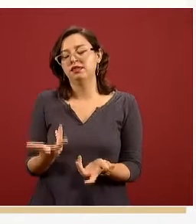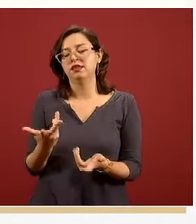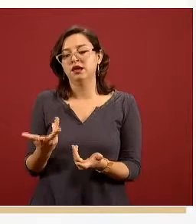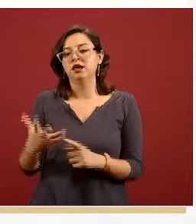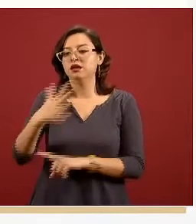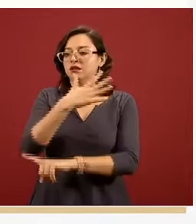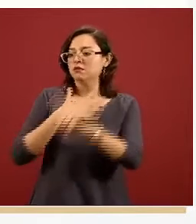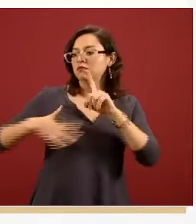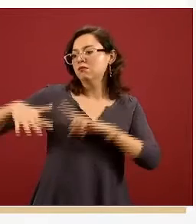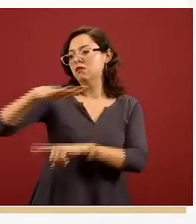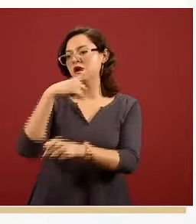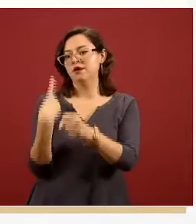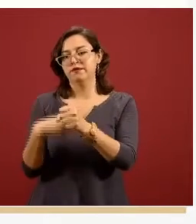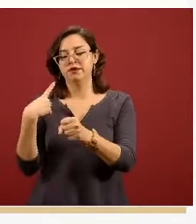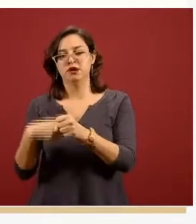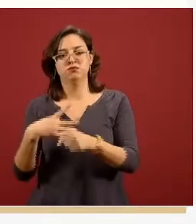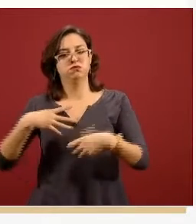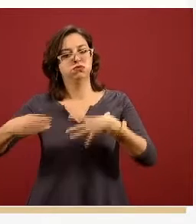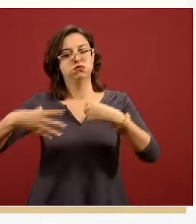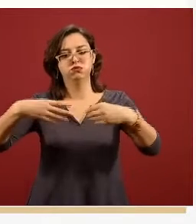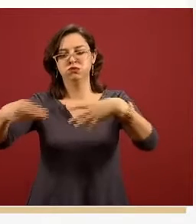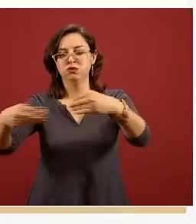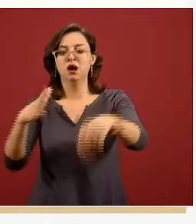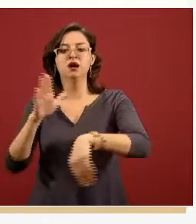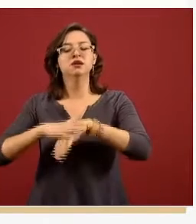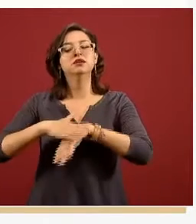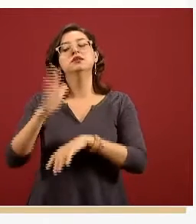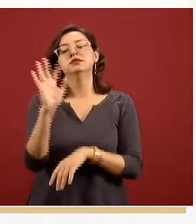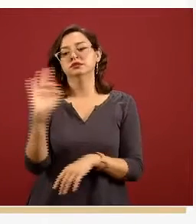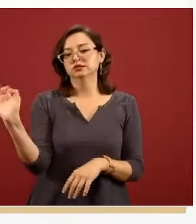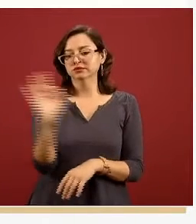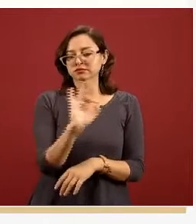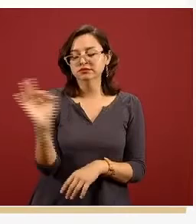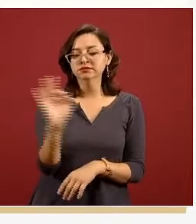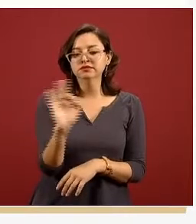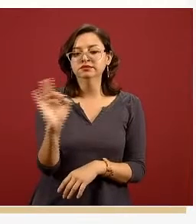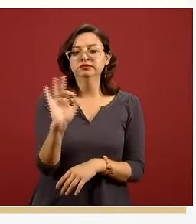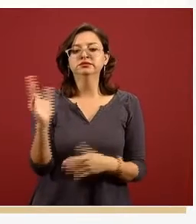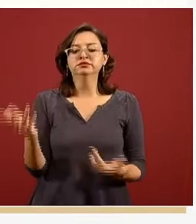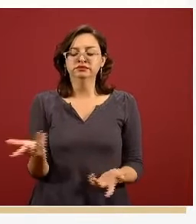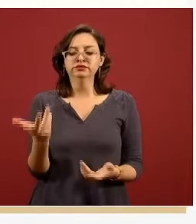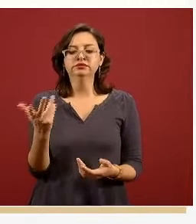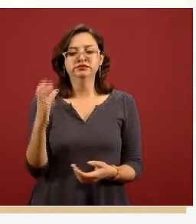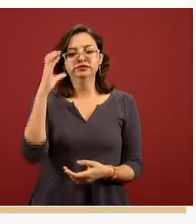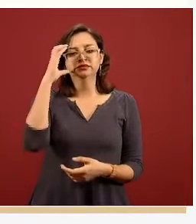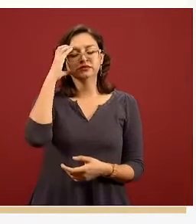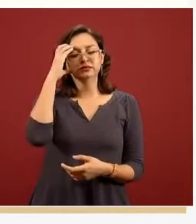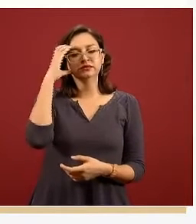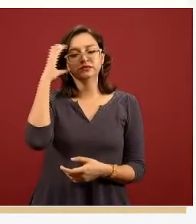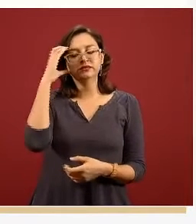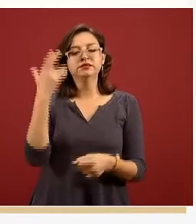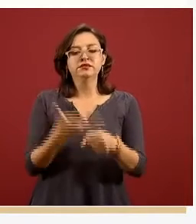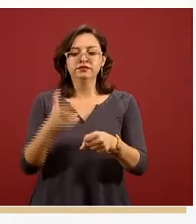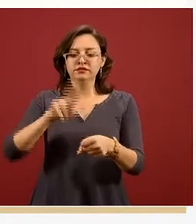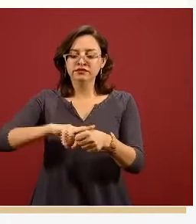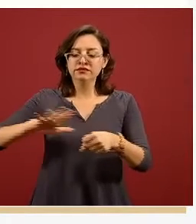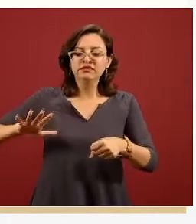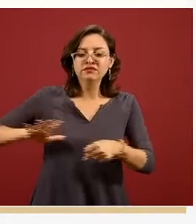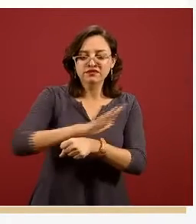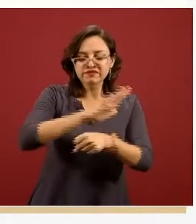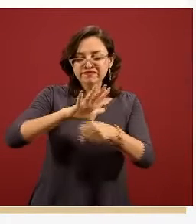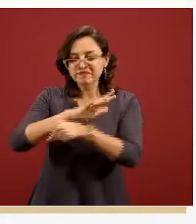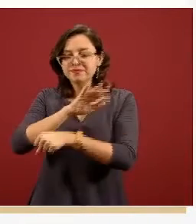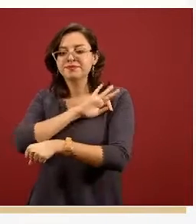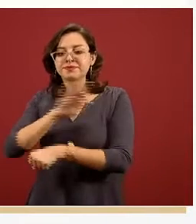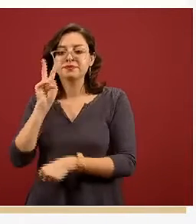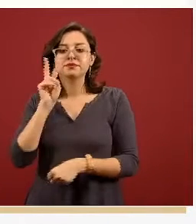la localidad o en el estado, y por lo tanto podría estar teniendo algún grado de saturación. Aquí vemos números totales, es decir,